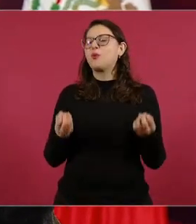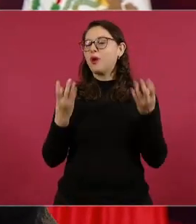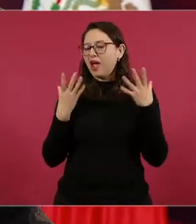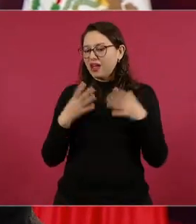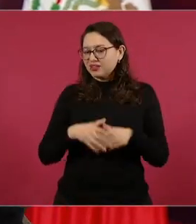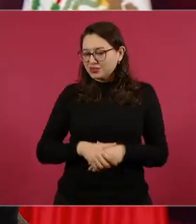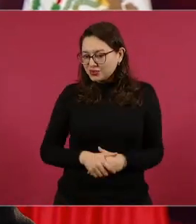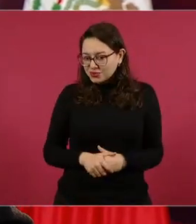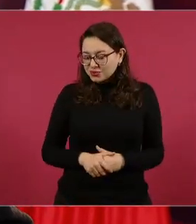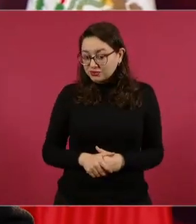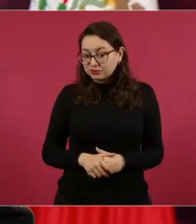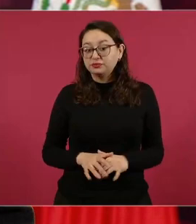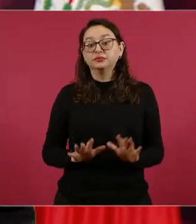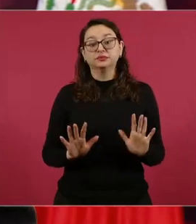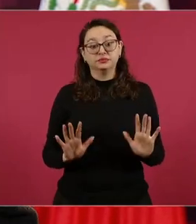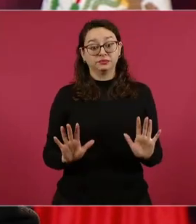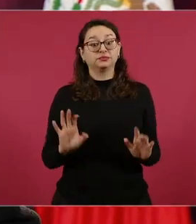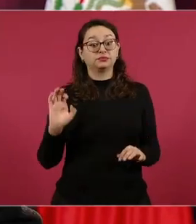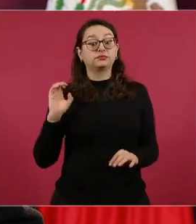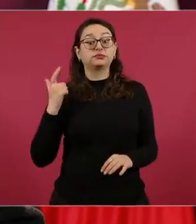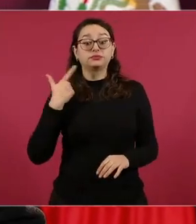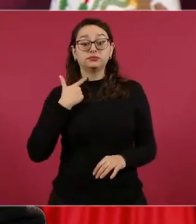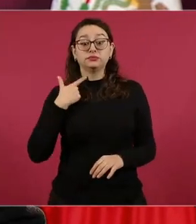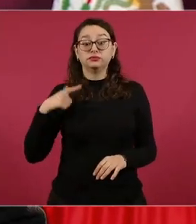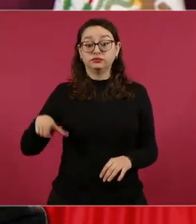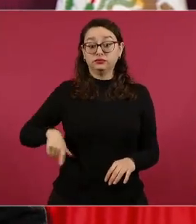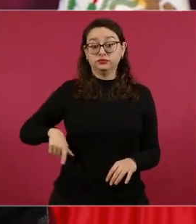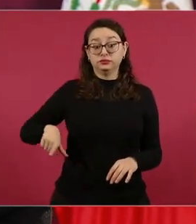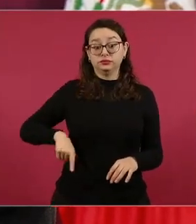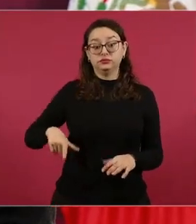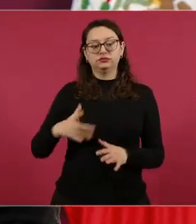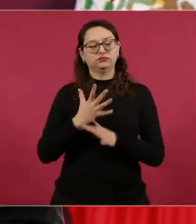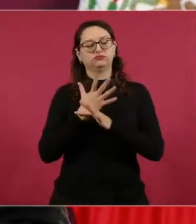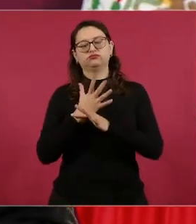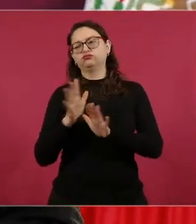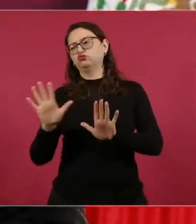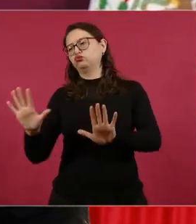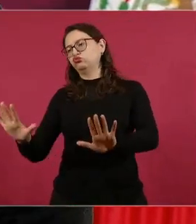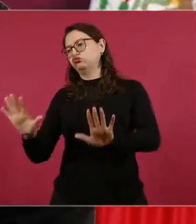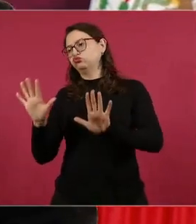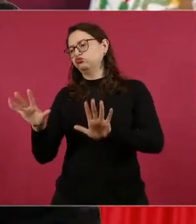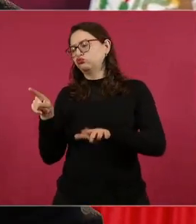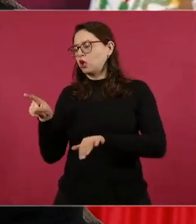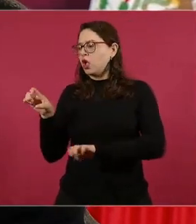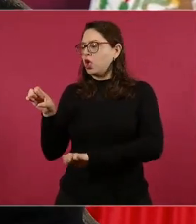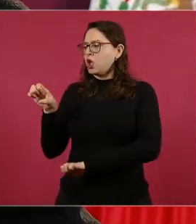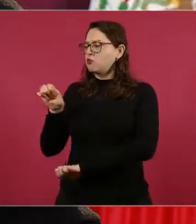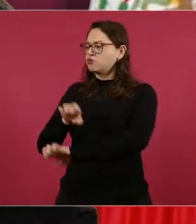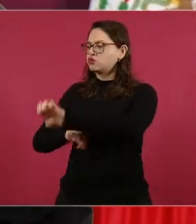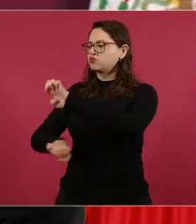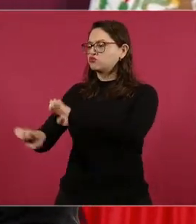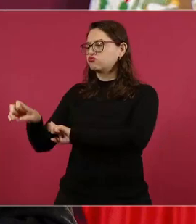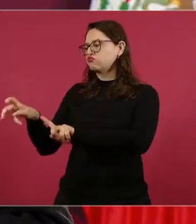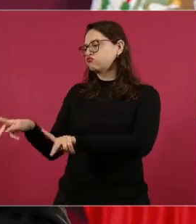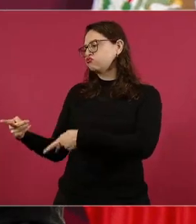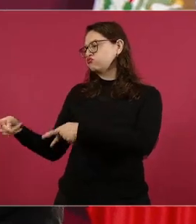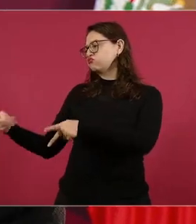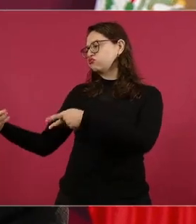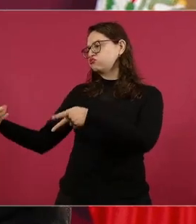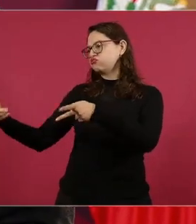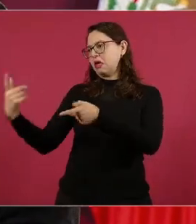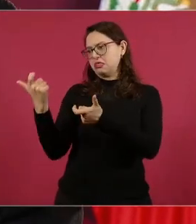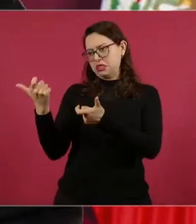de que con lo obtenido, con la venta de esas empresas, se iba a beneficiar al